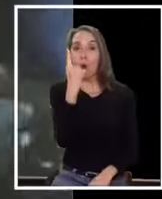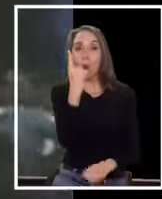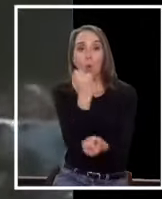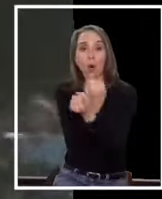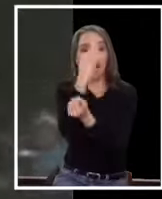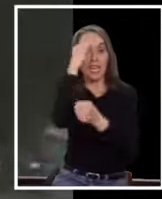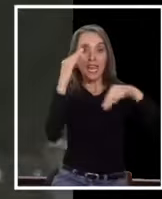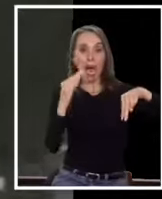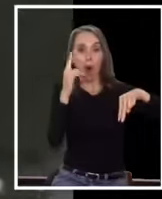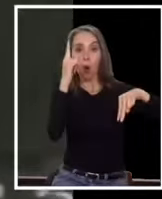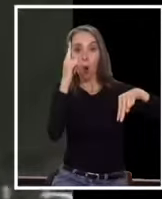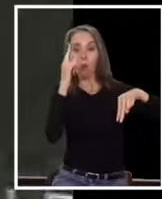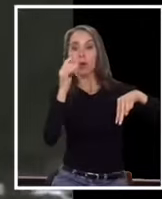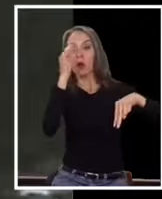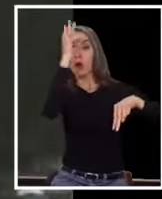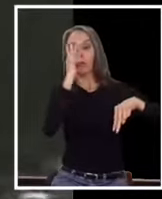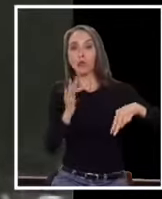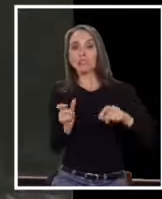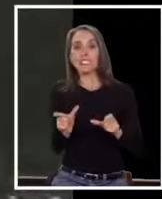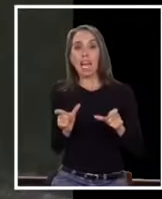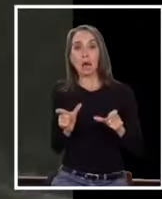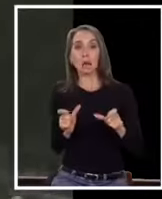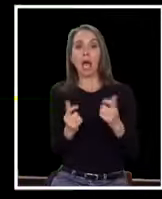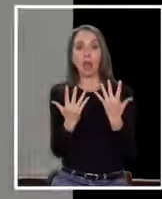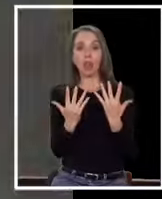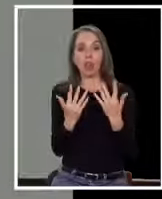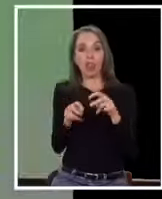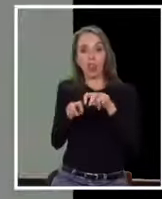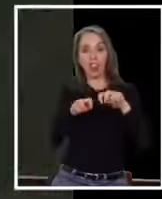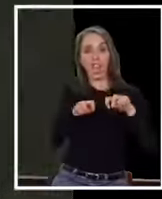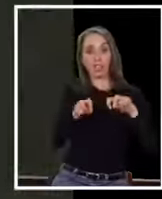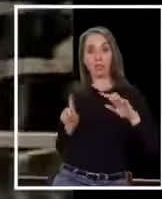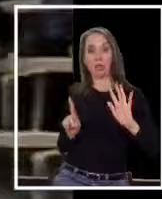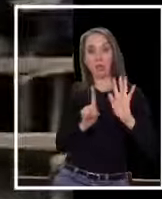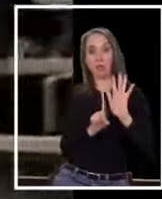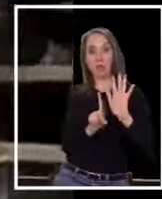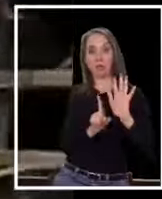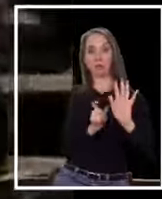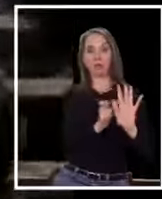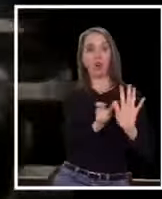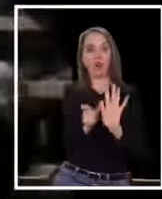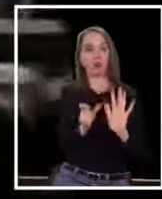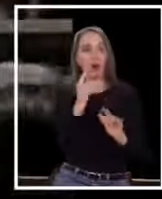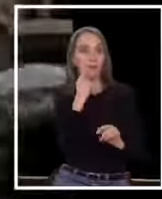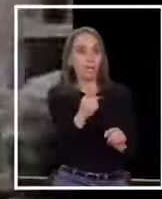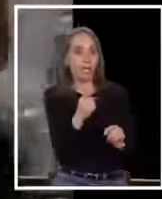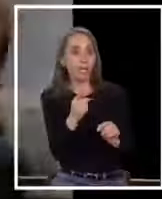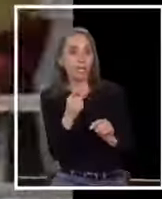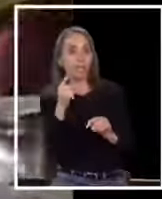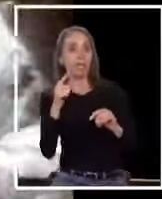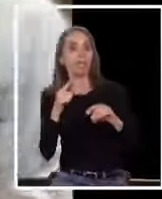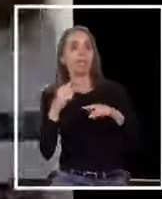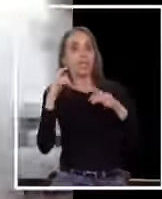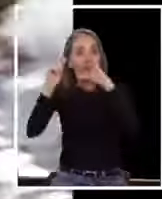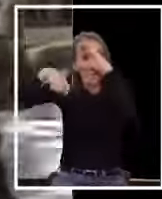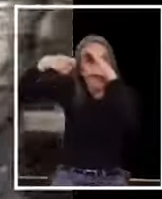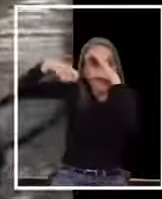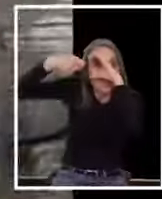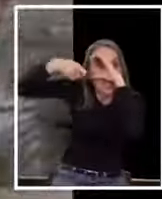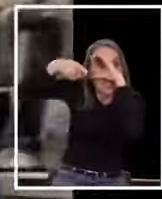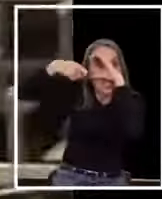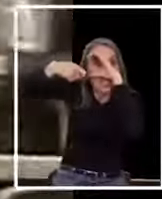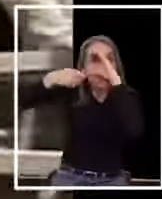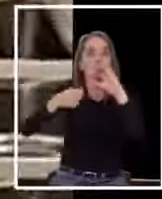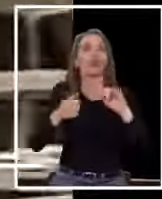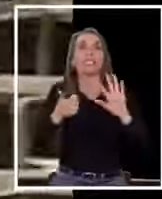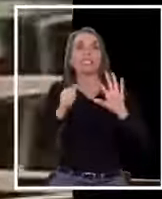policía o un agente de seguridad por cada 10 espectadores en el estadio. Ustedes pueden apreciar estas tomas exclusivas de las cámaras